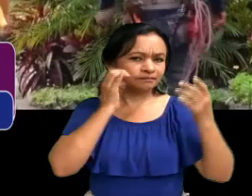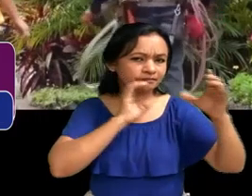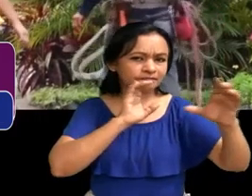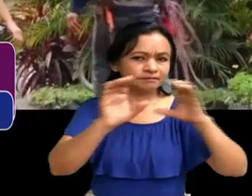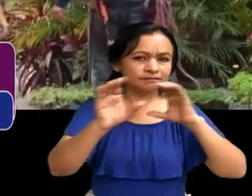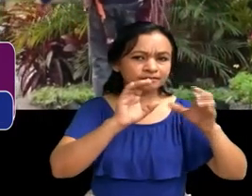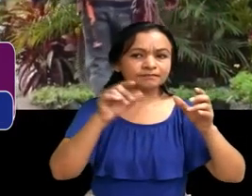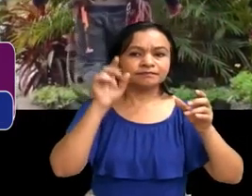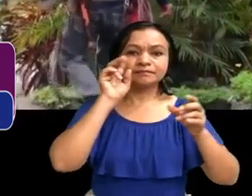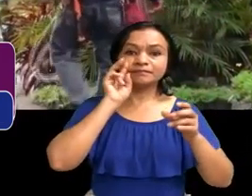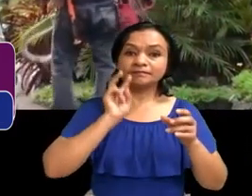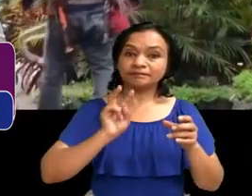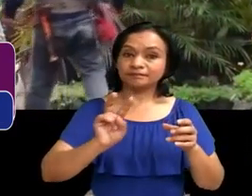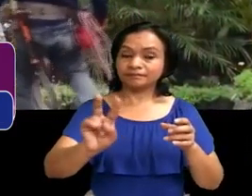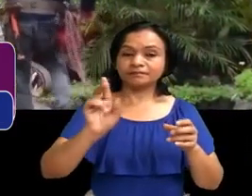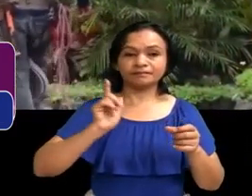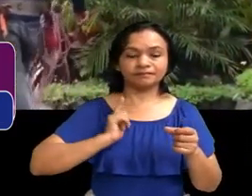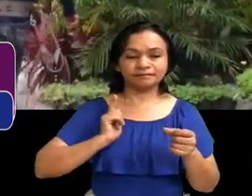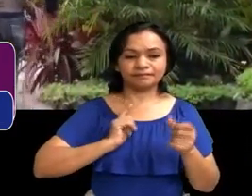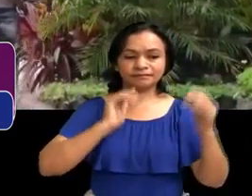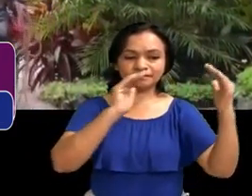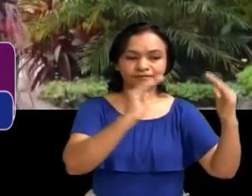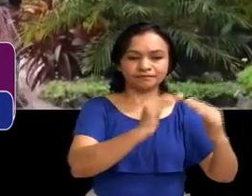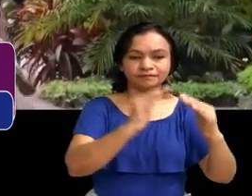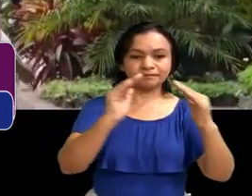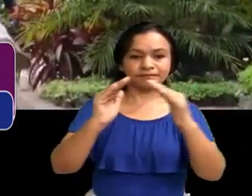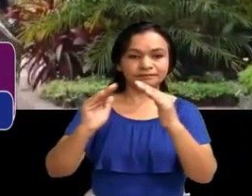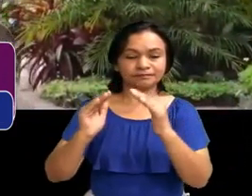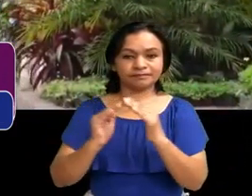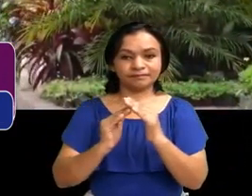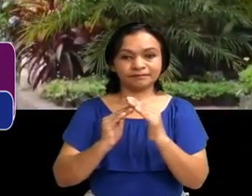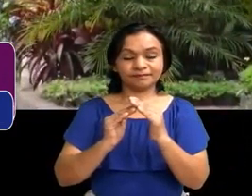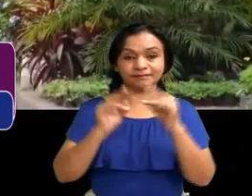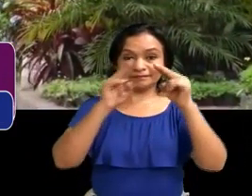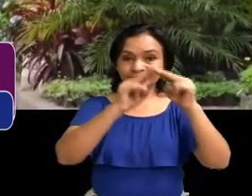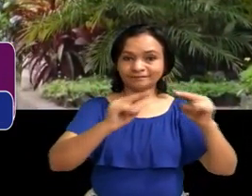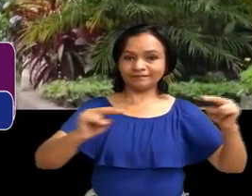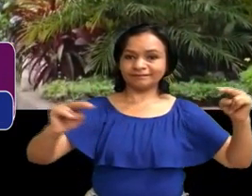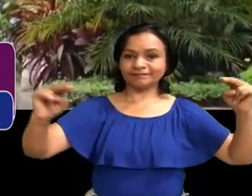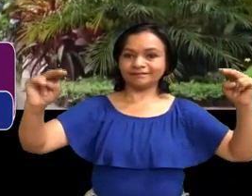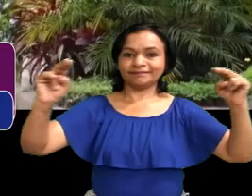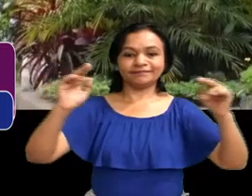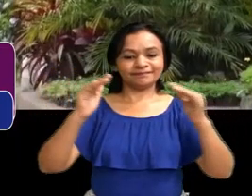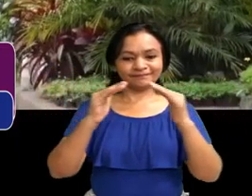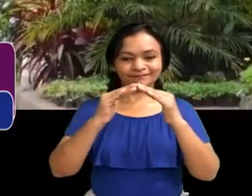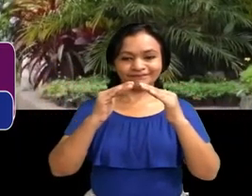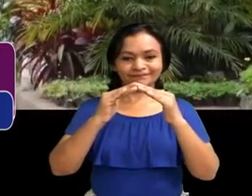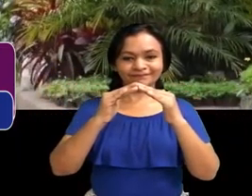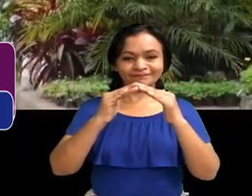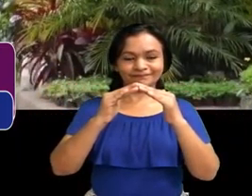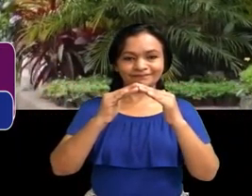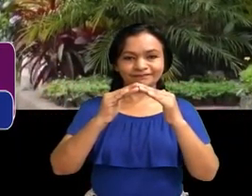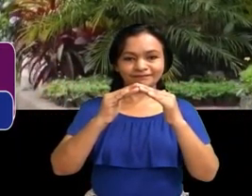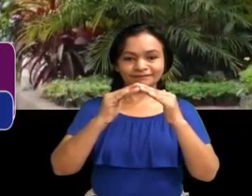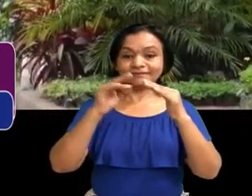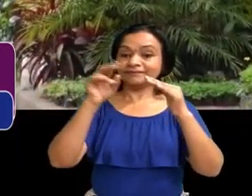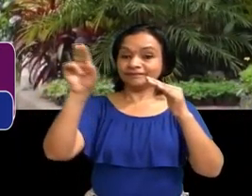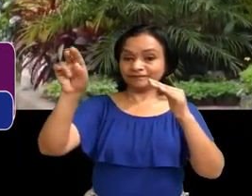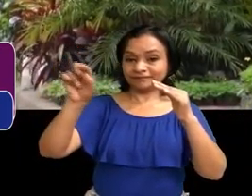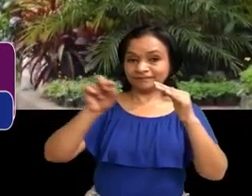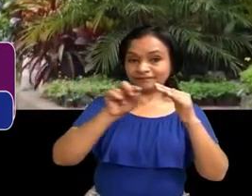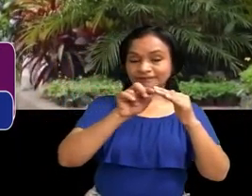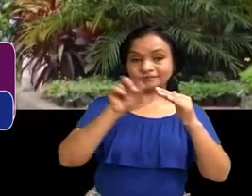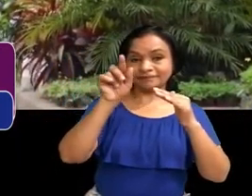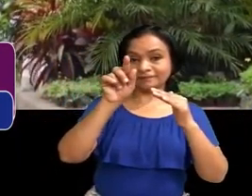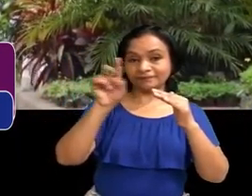ahí es donde vos ves que va a llegarle a cada vivienda. Llega la energía, va a llegar el cable de fibra óptica, y